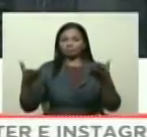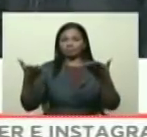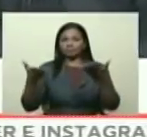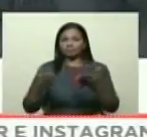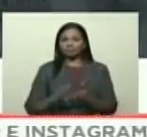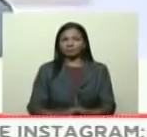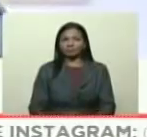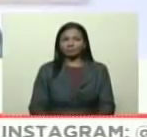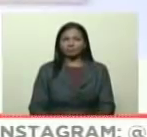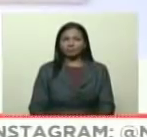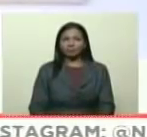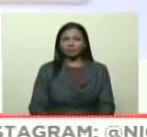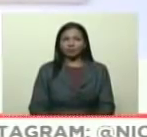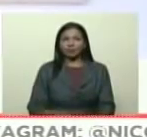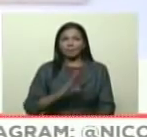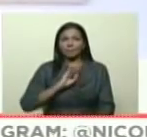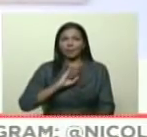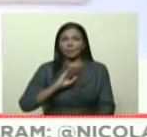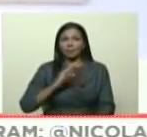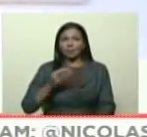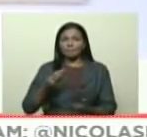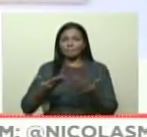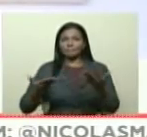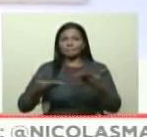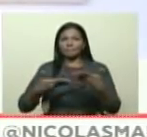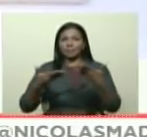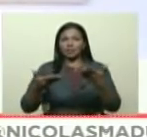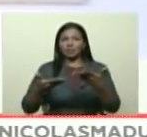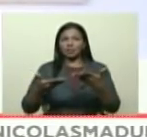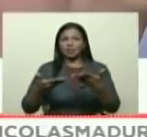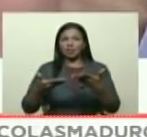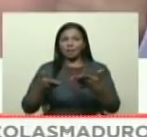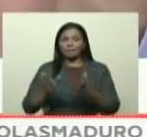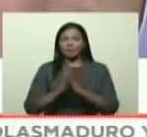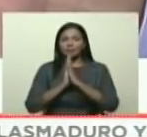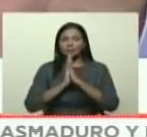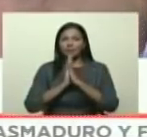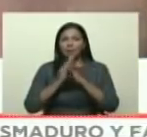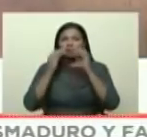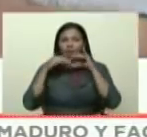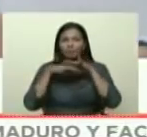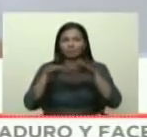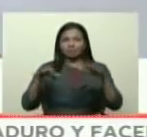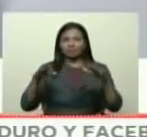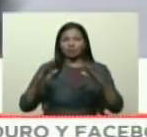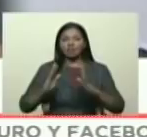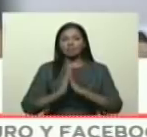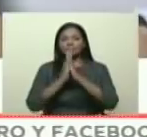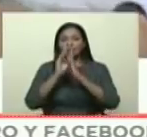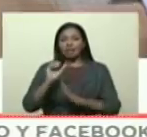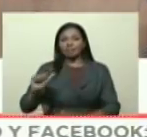bien empuñado el garrote, para con el favor y las bendiciones de San Antonio